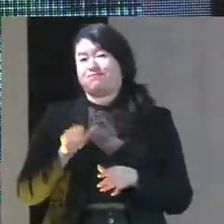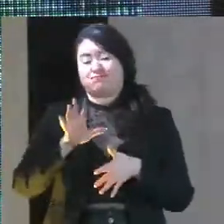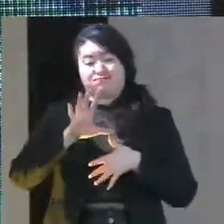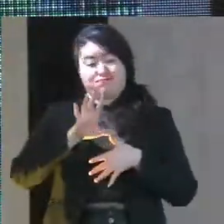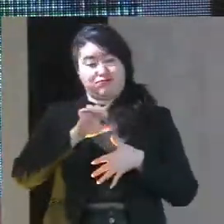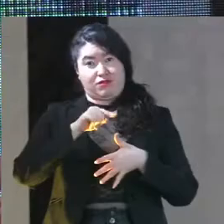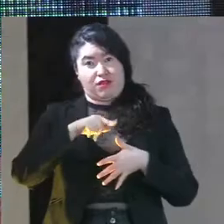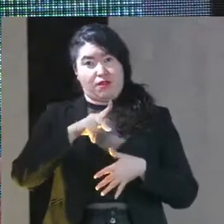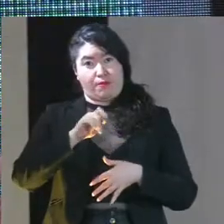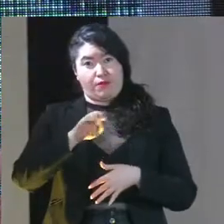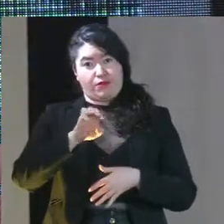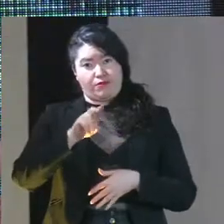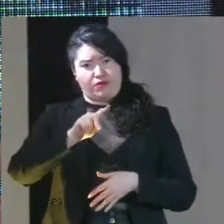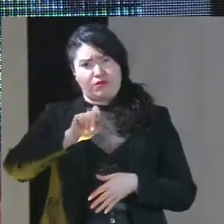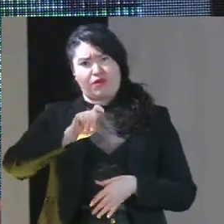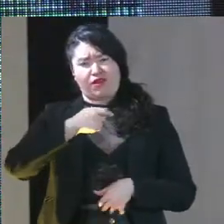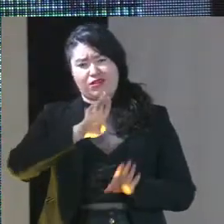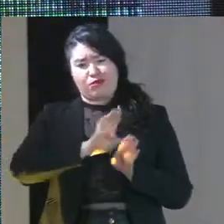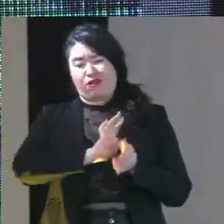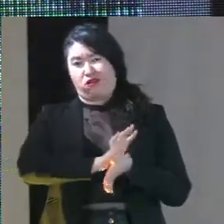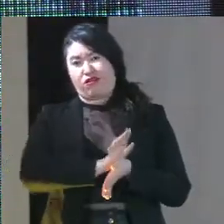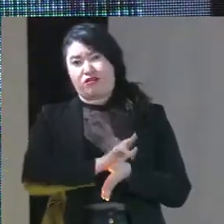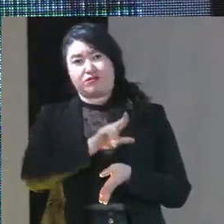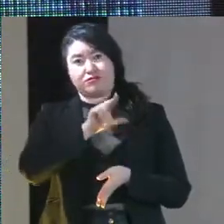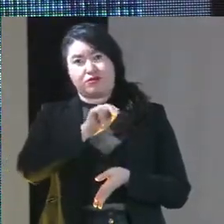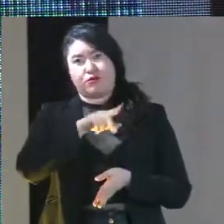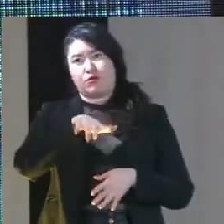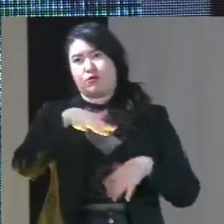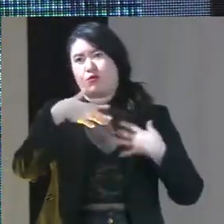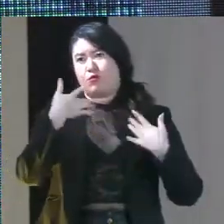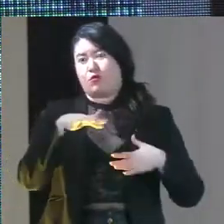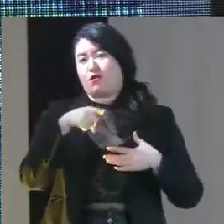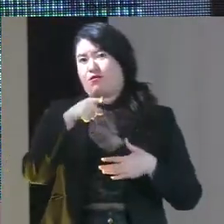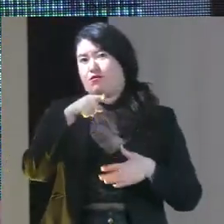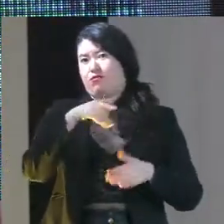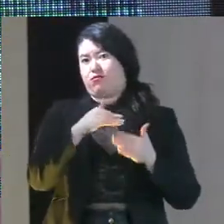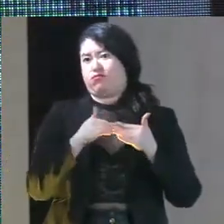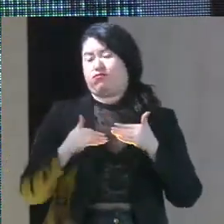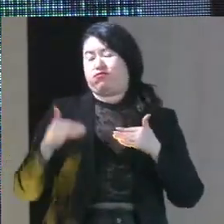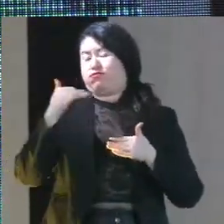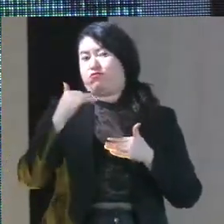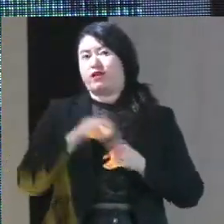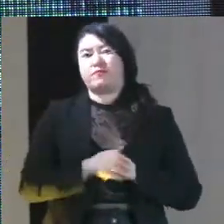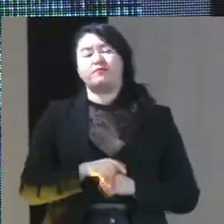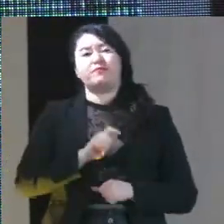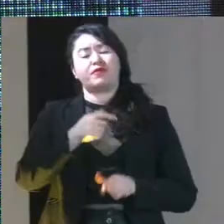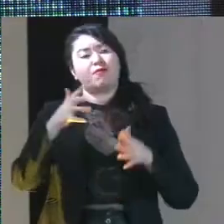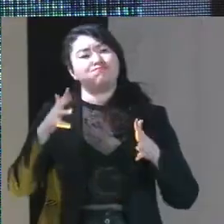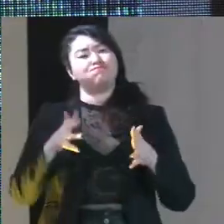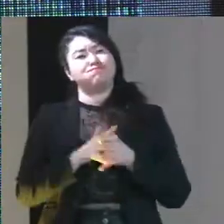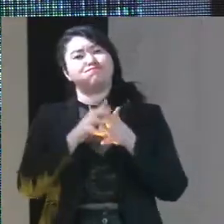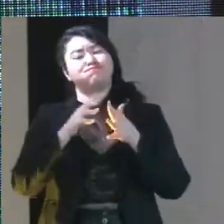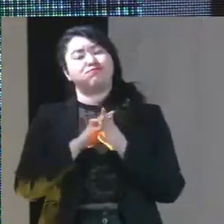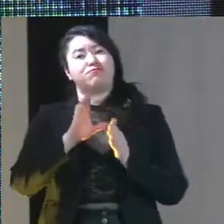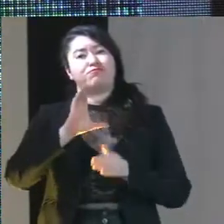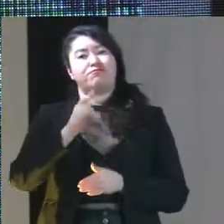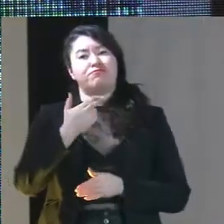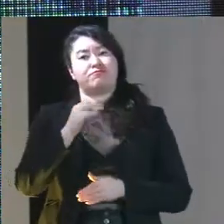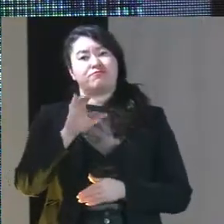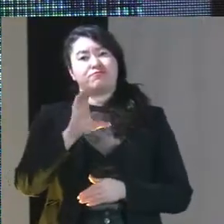cuando dice primitivos no está subestimándolos, al revés. Esta lucha fue llamada la Guerra de los Chichimecas y dio